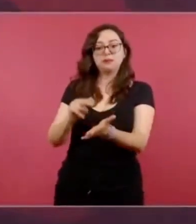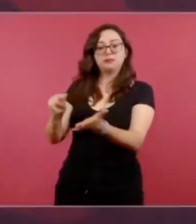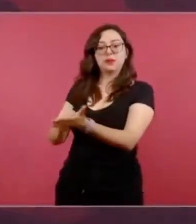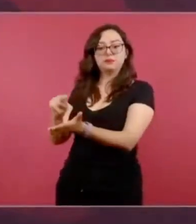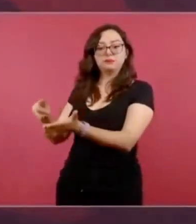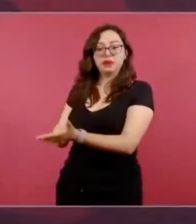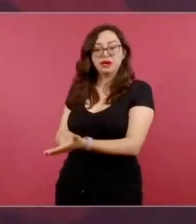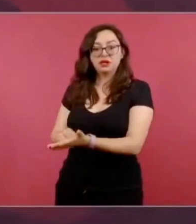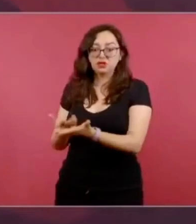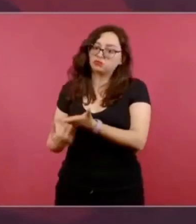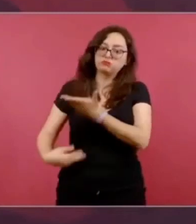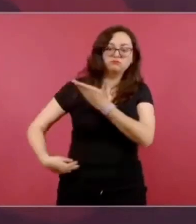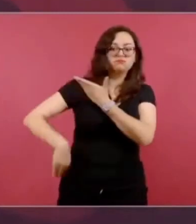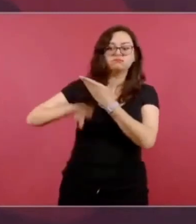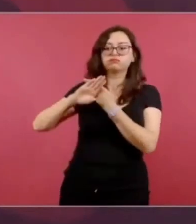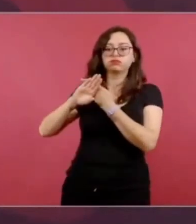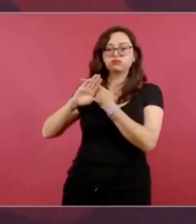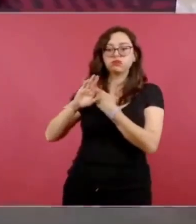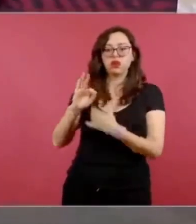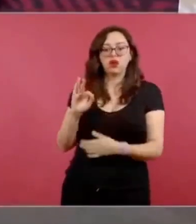el desafuero